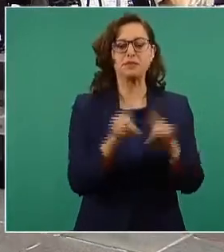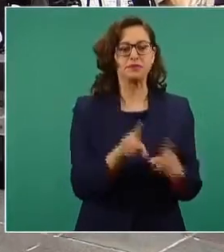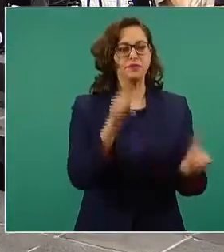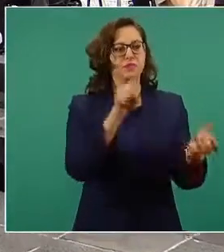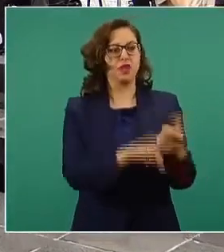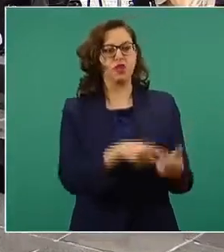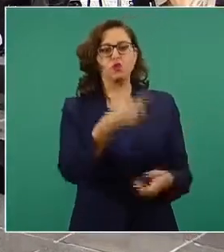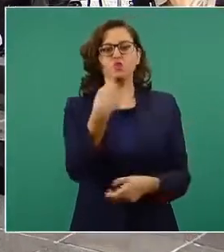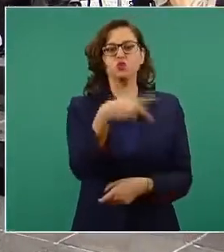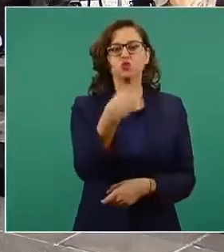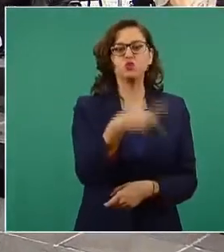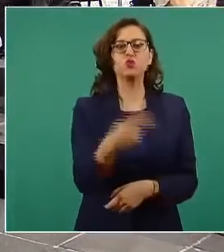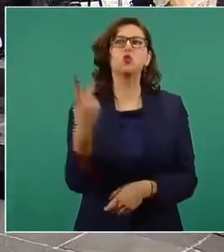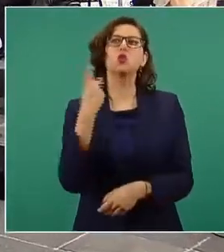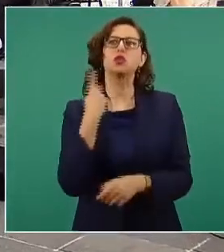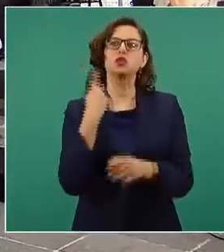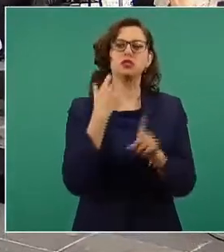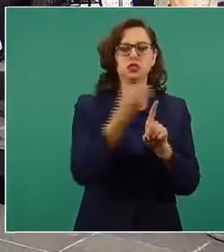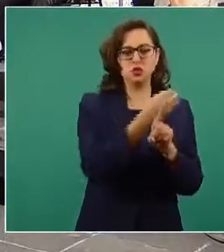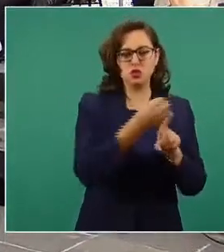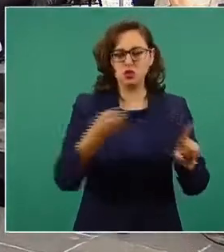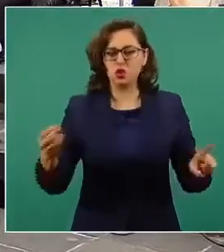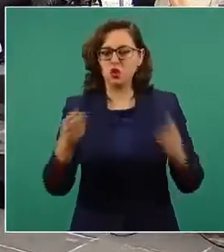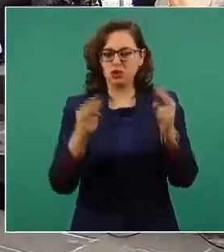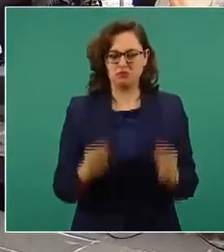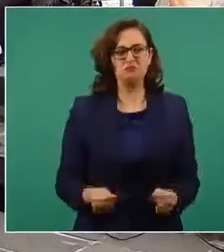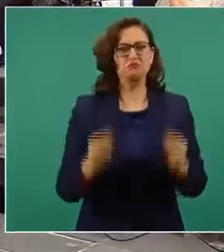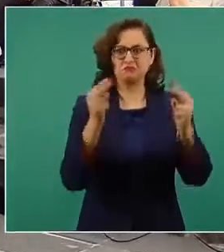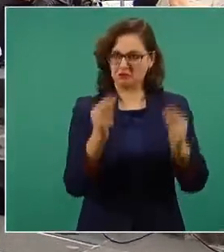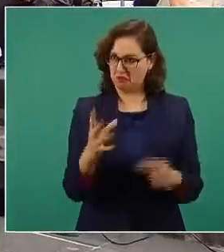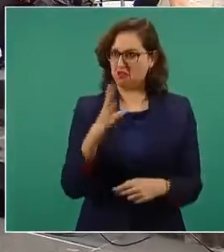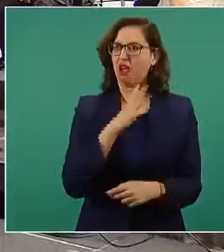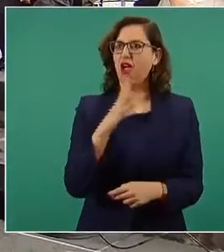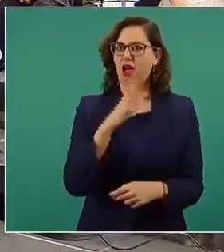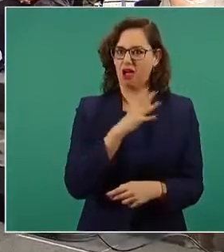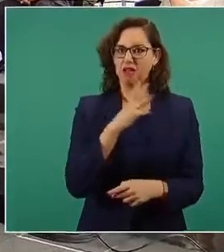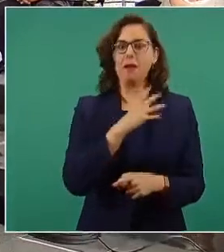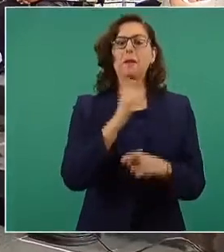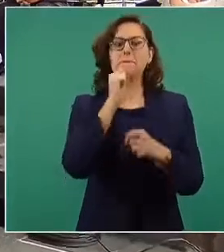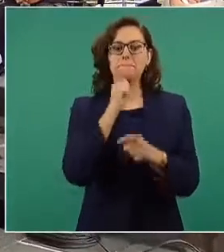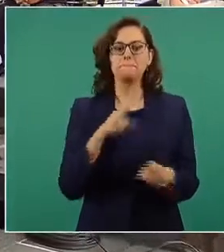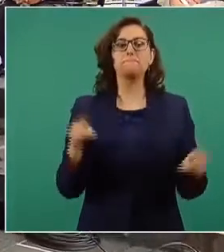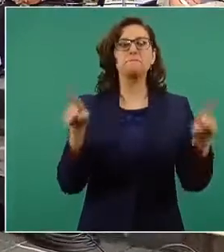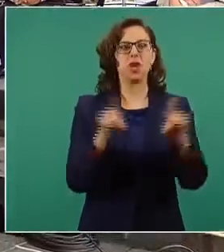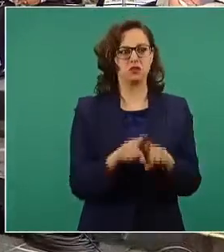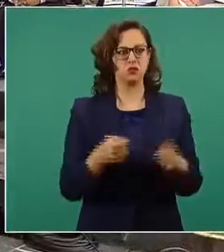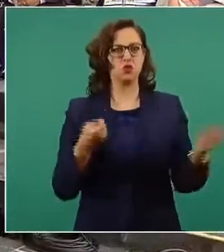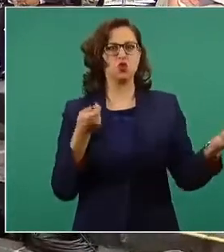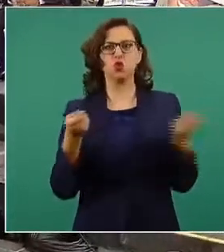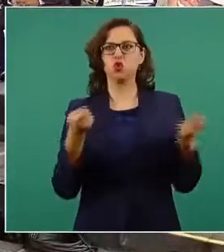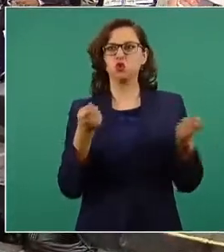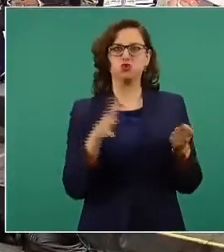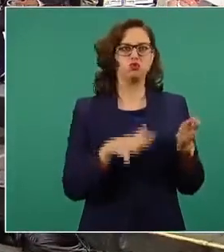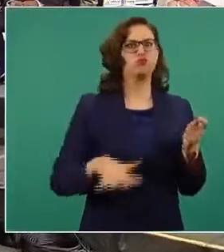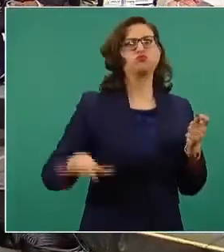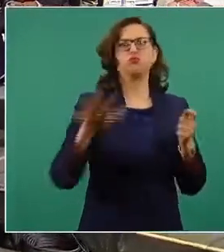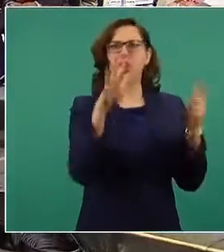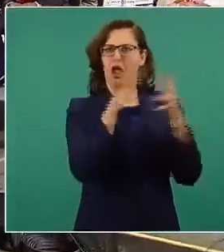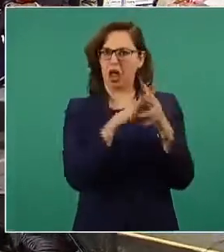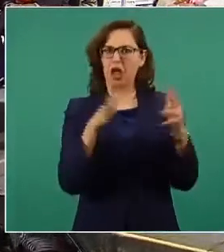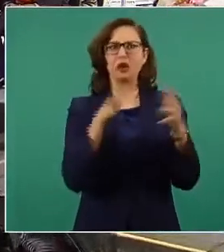los mexicas, su desarrollo mercantil y también su dominación sobre otros pueblos y la guerra y el